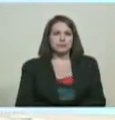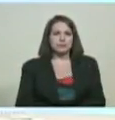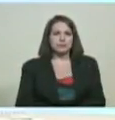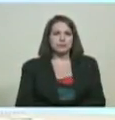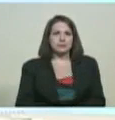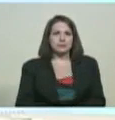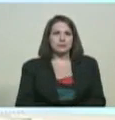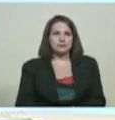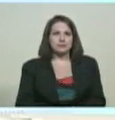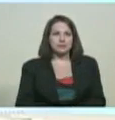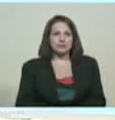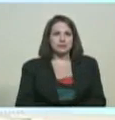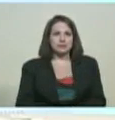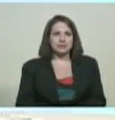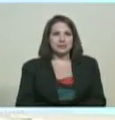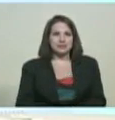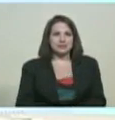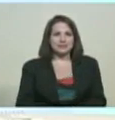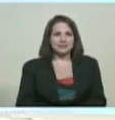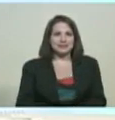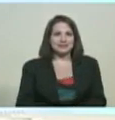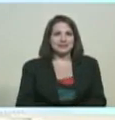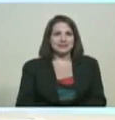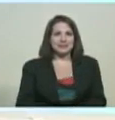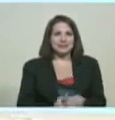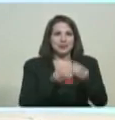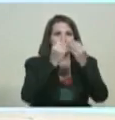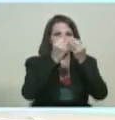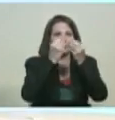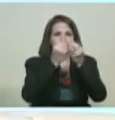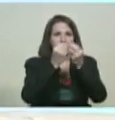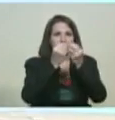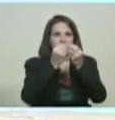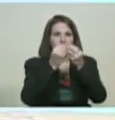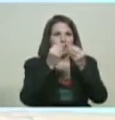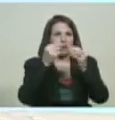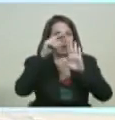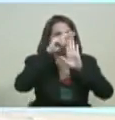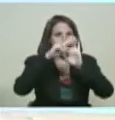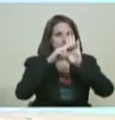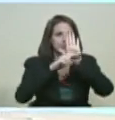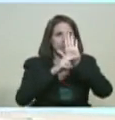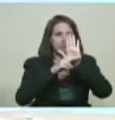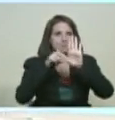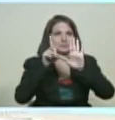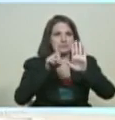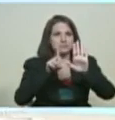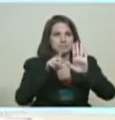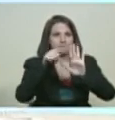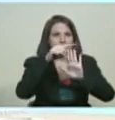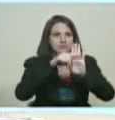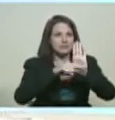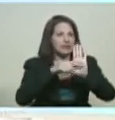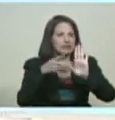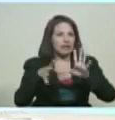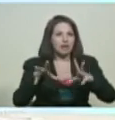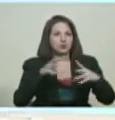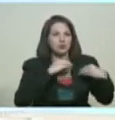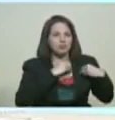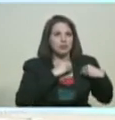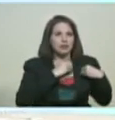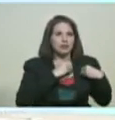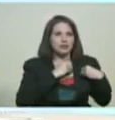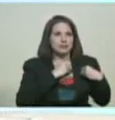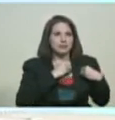una comisión programática que asume estas seis líneas y permita